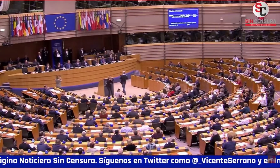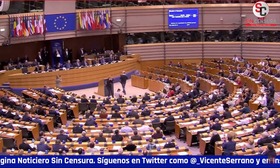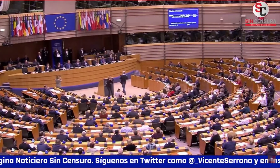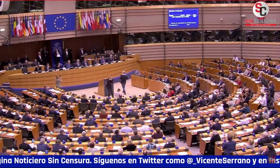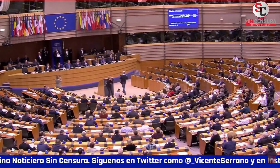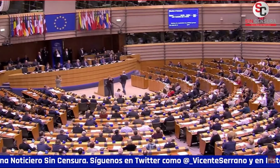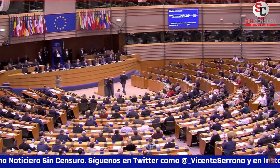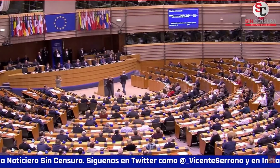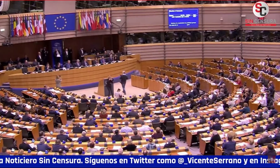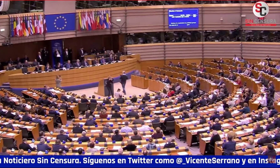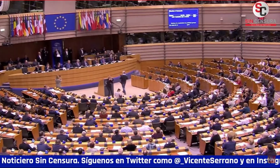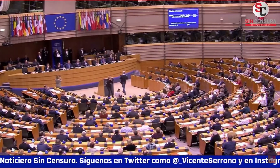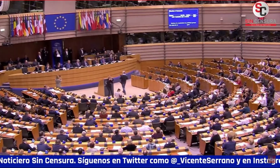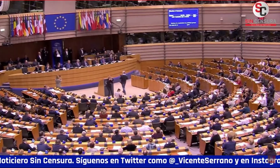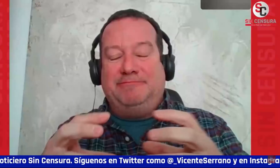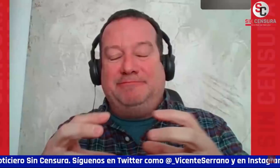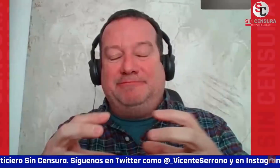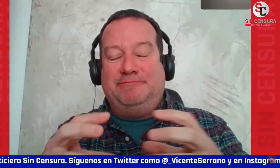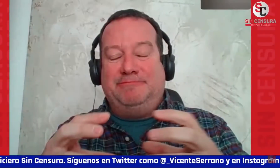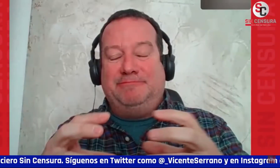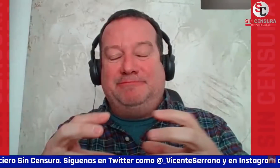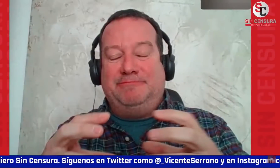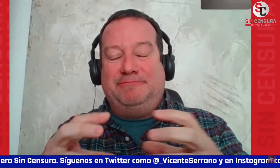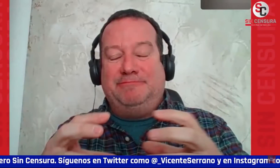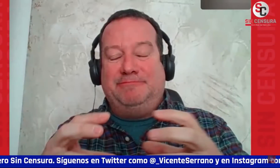hacen la primera